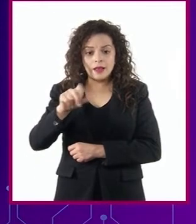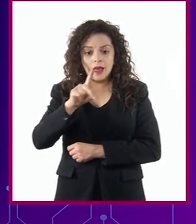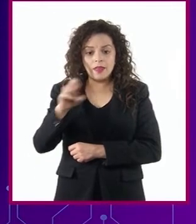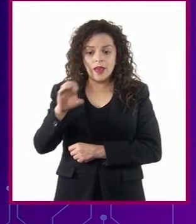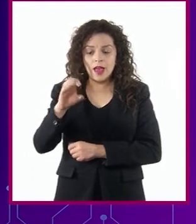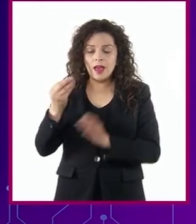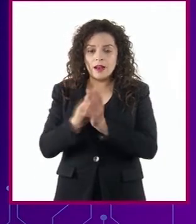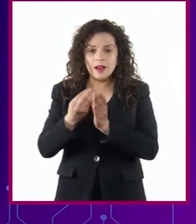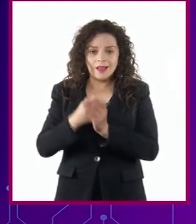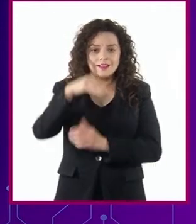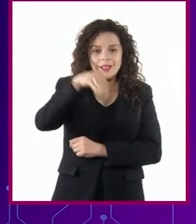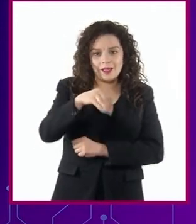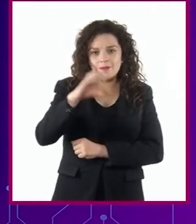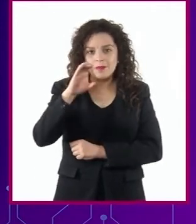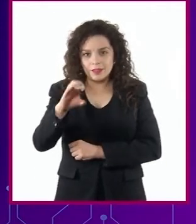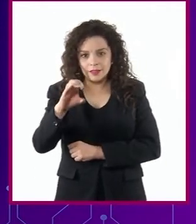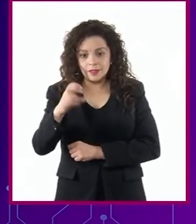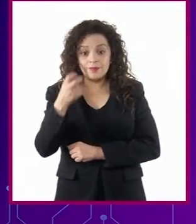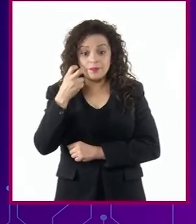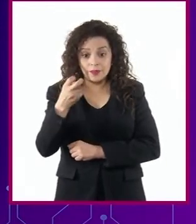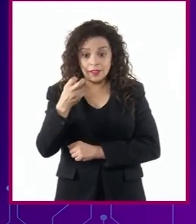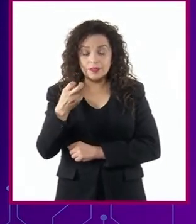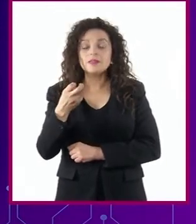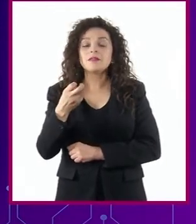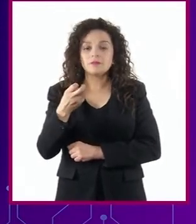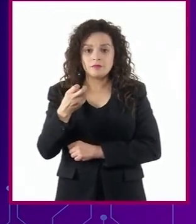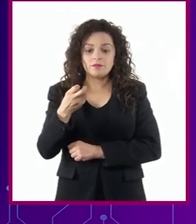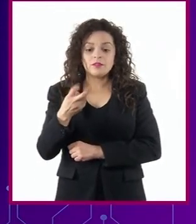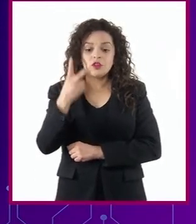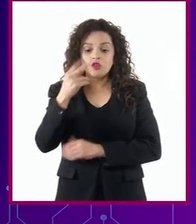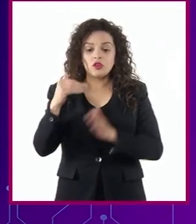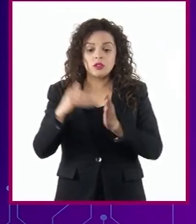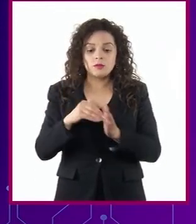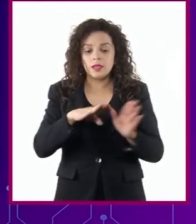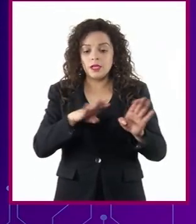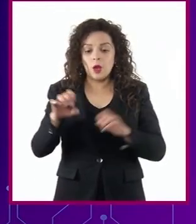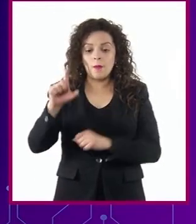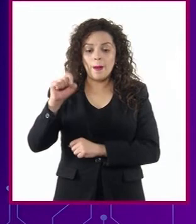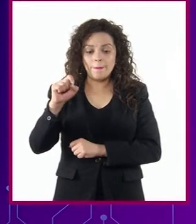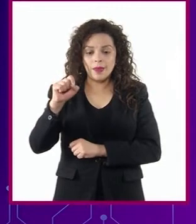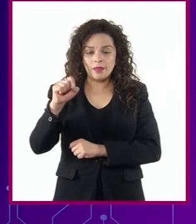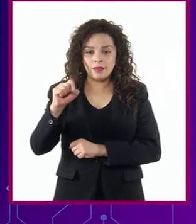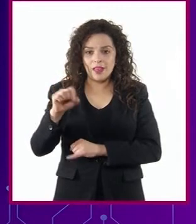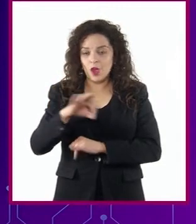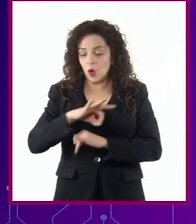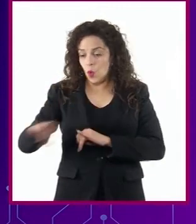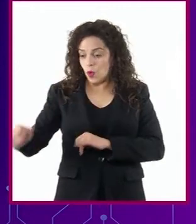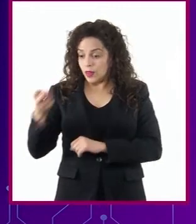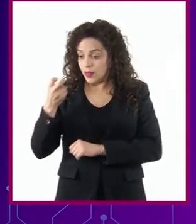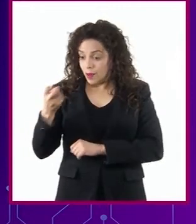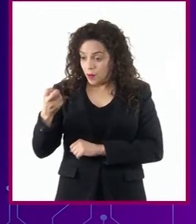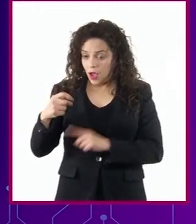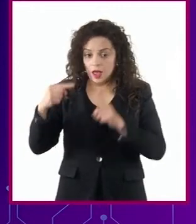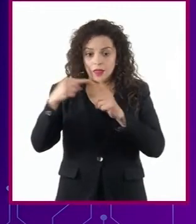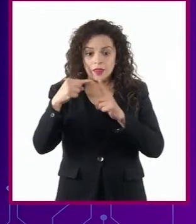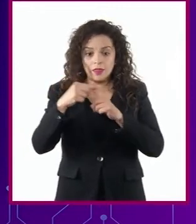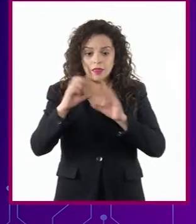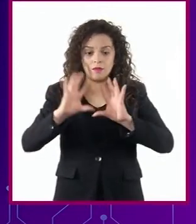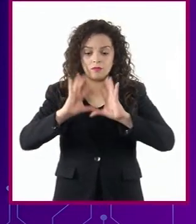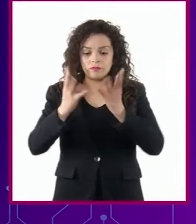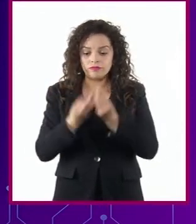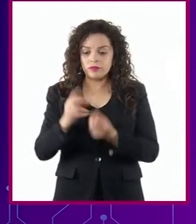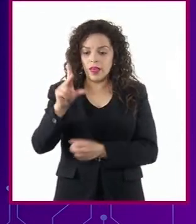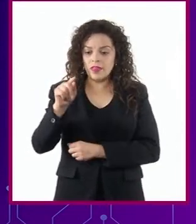frecuencia, y esos productos se suman obteniéndose 2.920. Por último, este número se divide en el total de